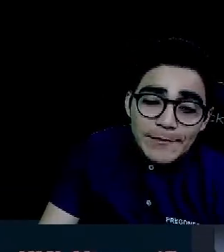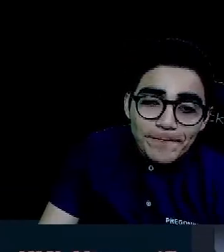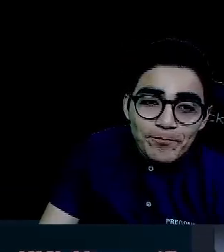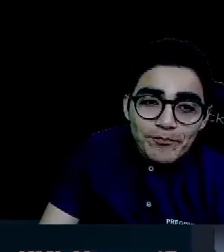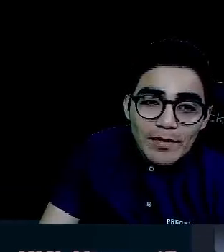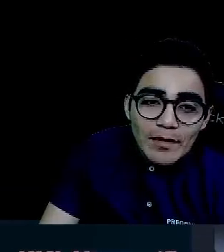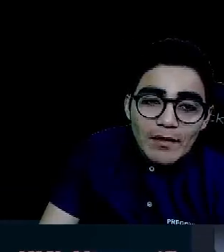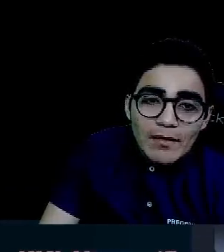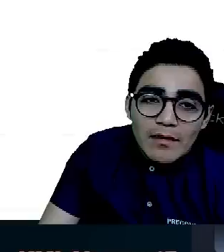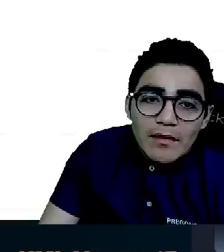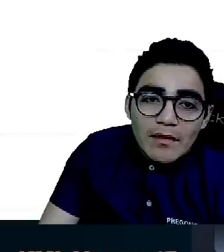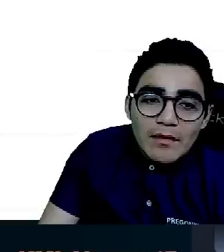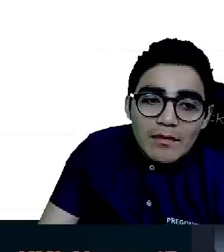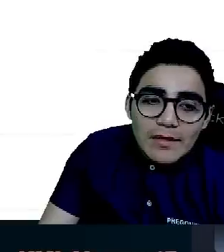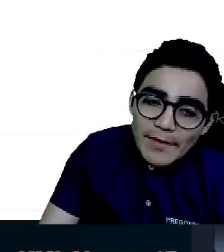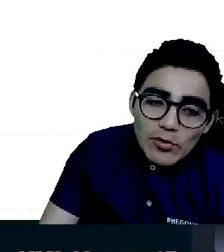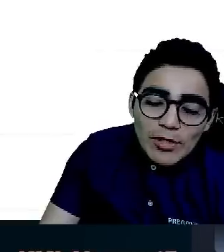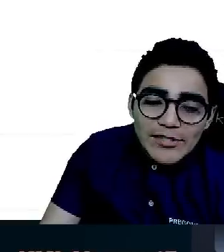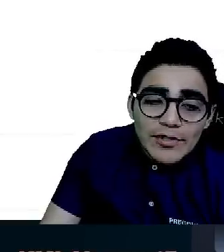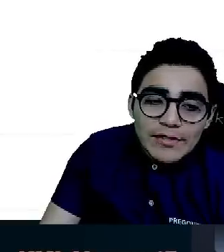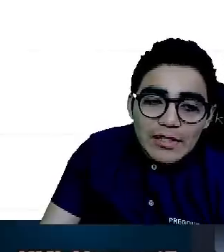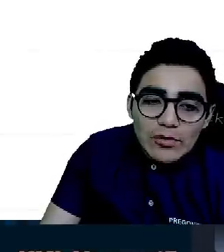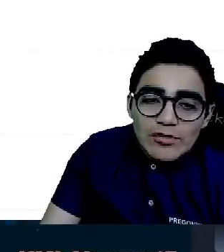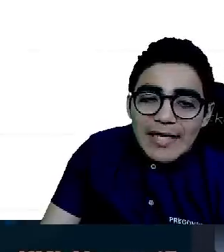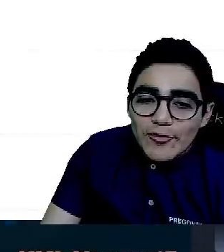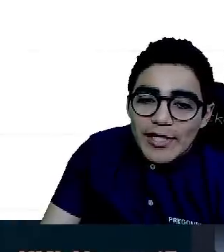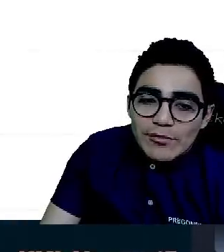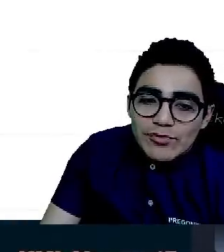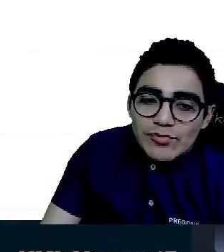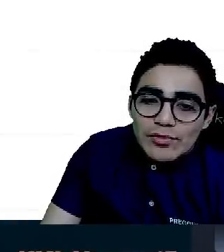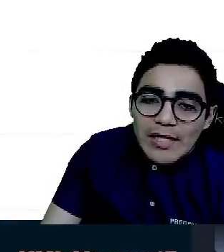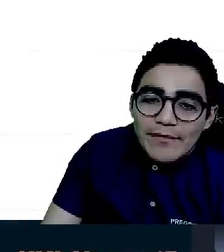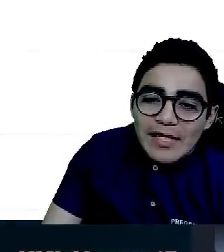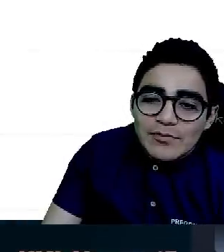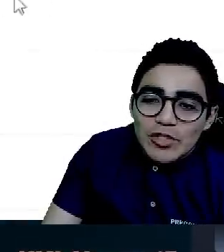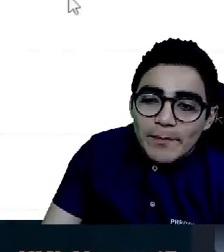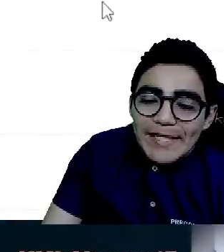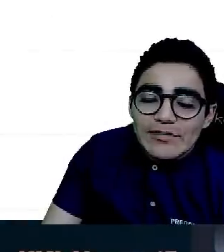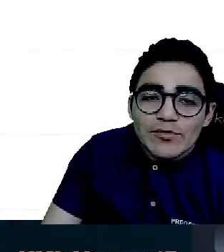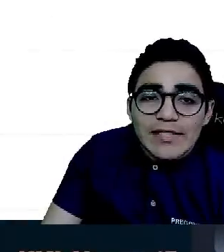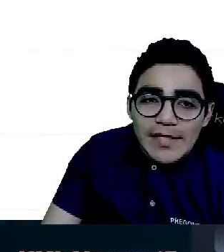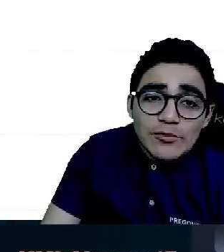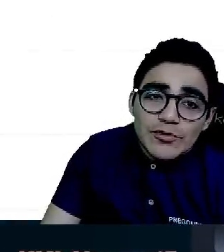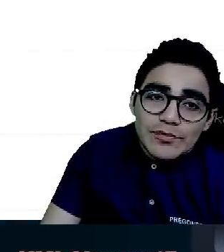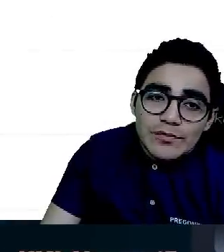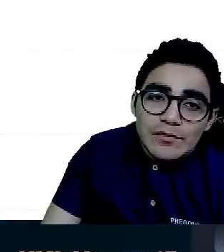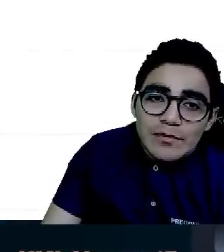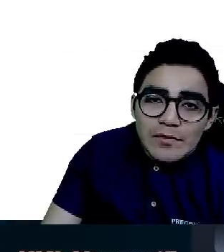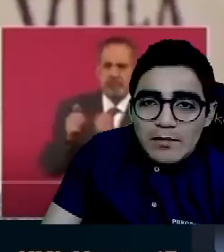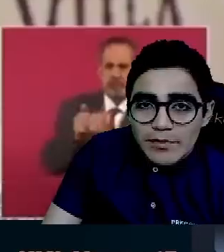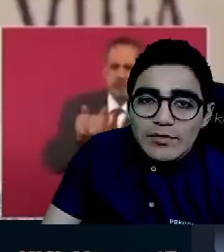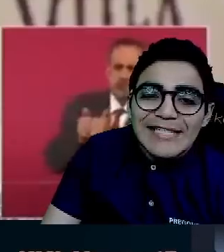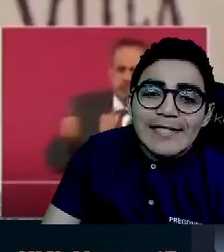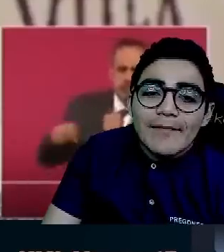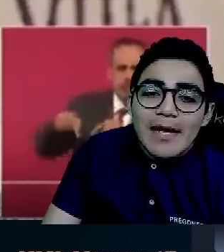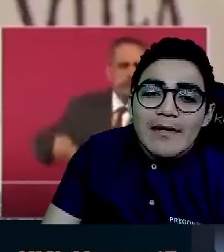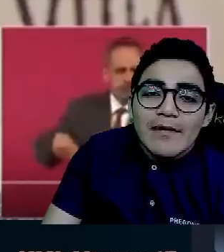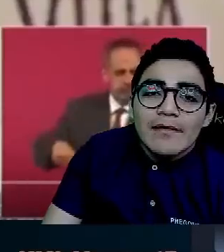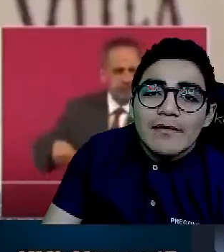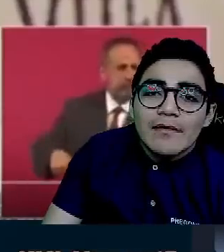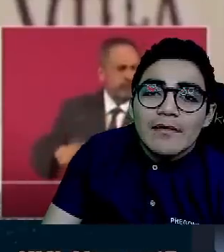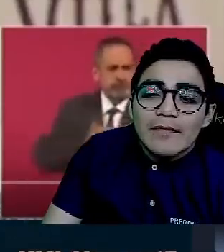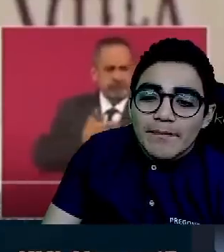Pero bueno, también hubo reacciones a todos los carroñeros, que la vida les multiplique sus deseos. Pues no es desear